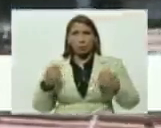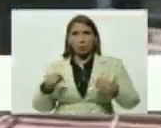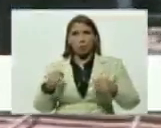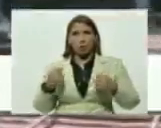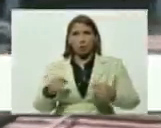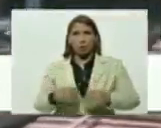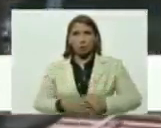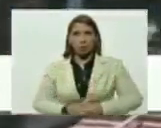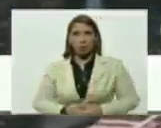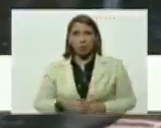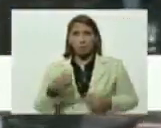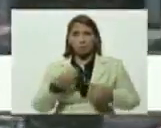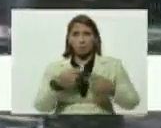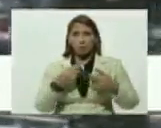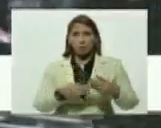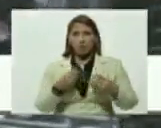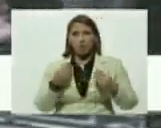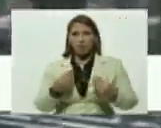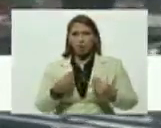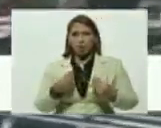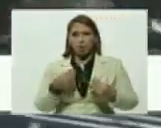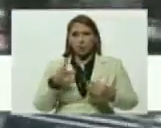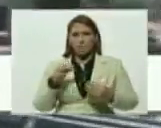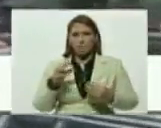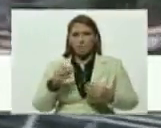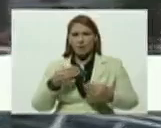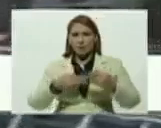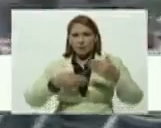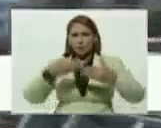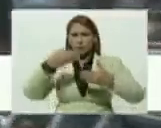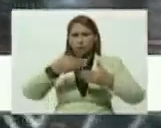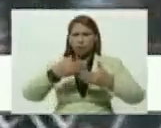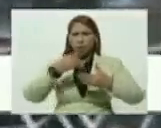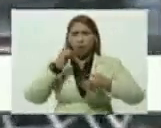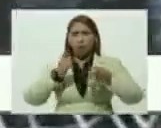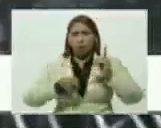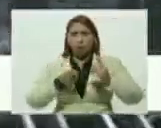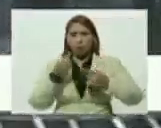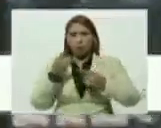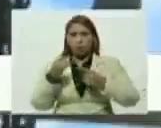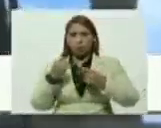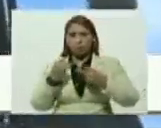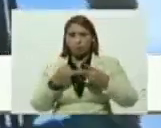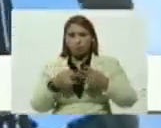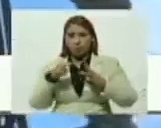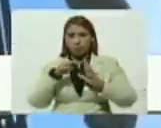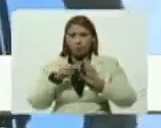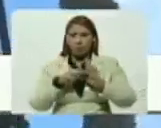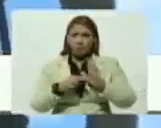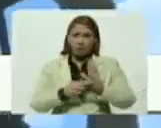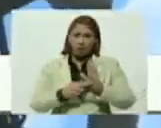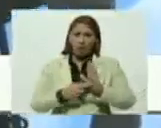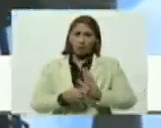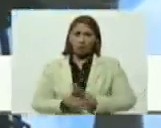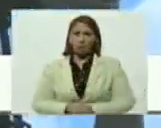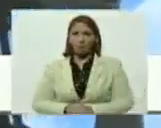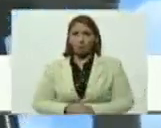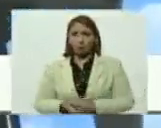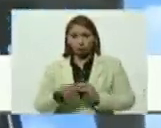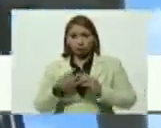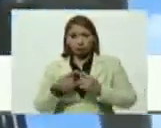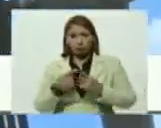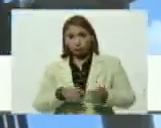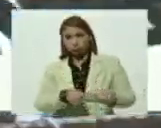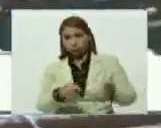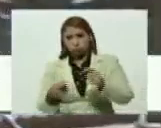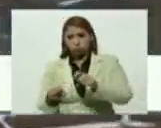acarreo de materiales, hasta cómo pegar un bloque, cómo utilizar algunas herramientas como el nivel, como la plomada, como la